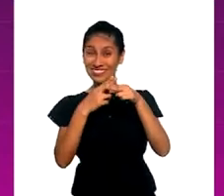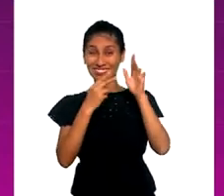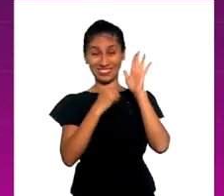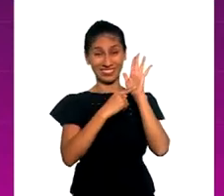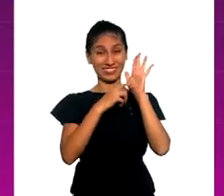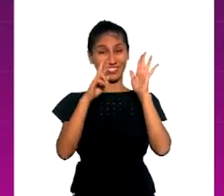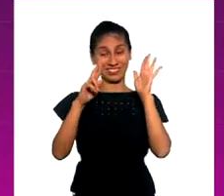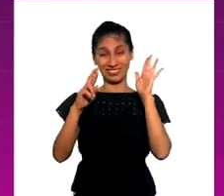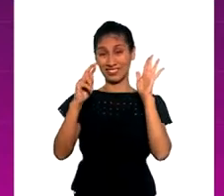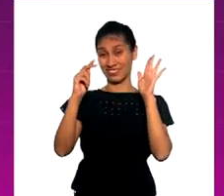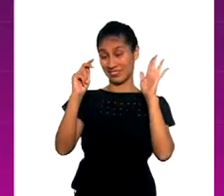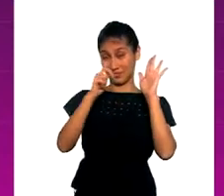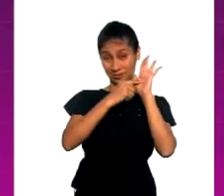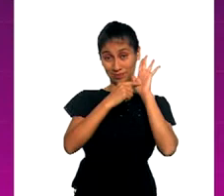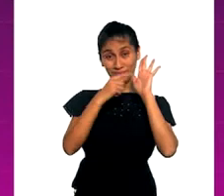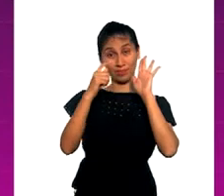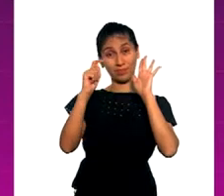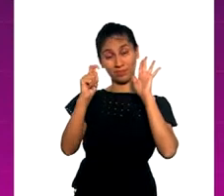transportador